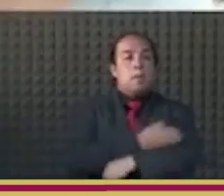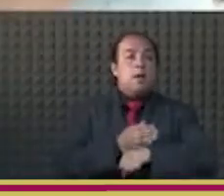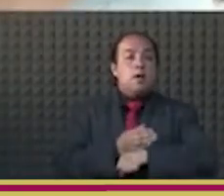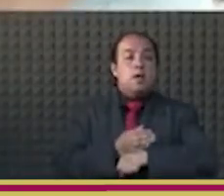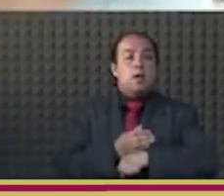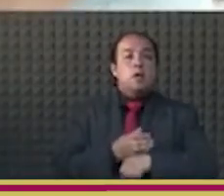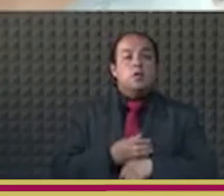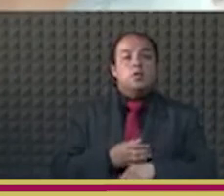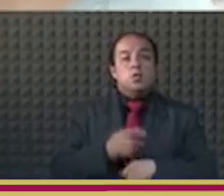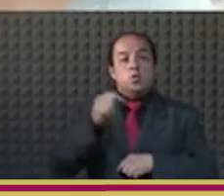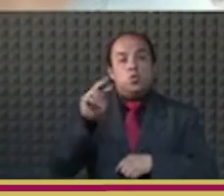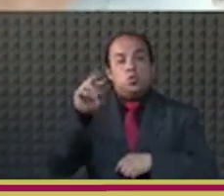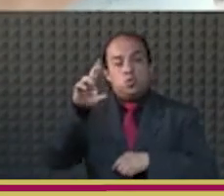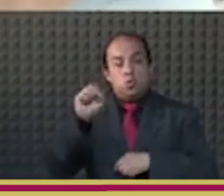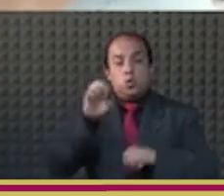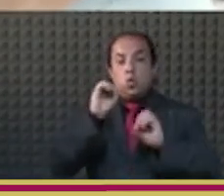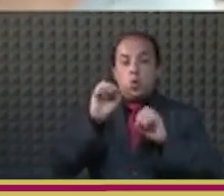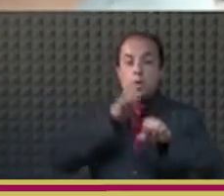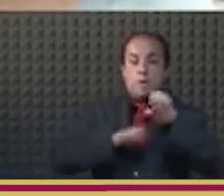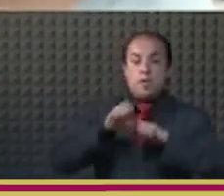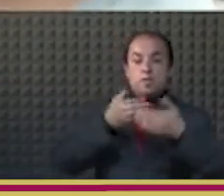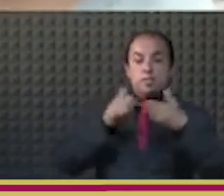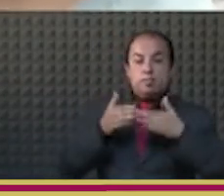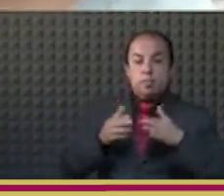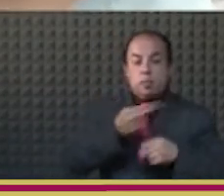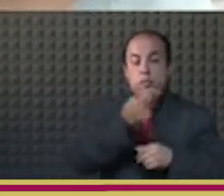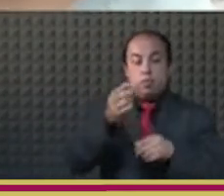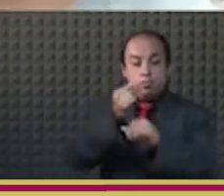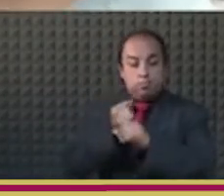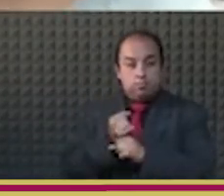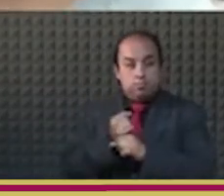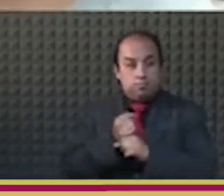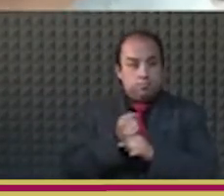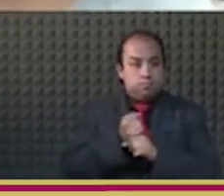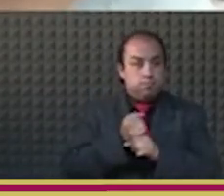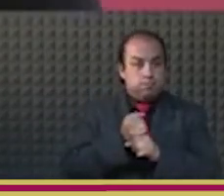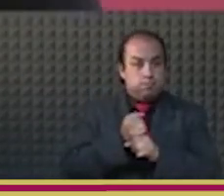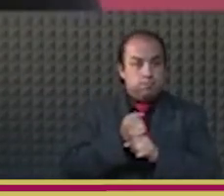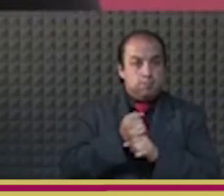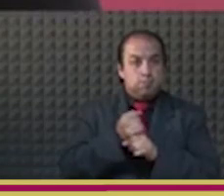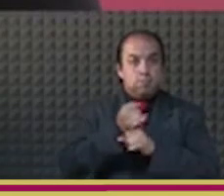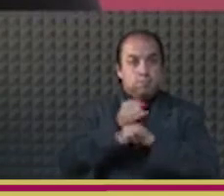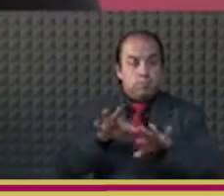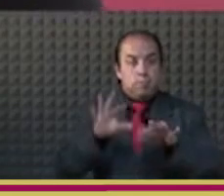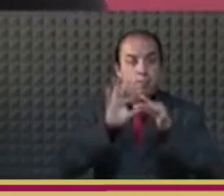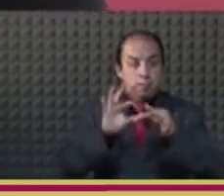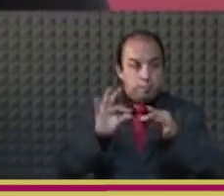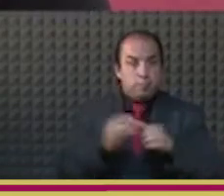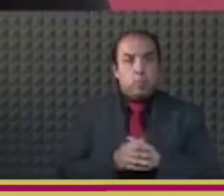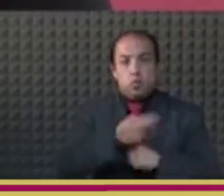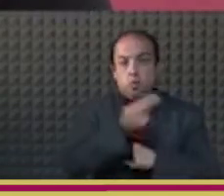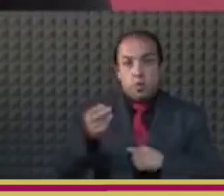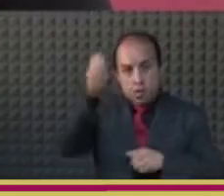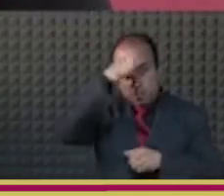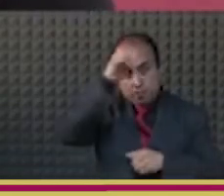de empresas que abren las puertas y que los van a ir formando para poder adquirir experiencia laboral. Para todos los